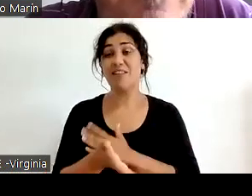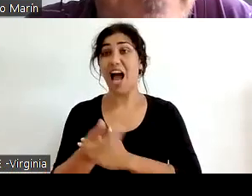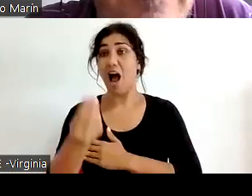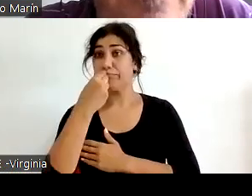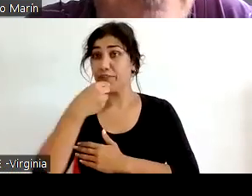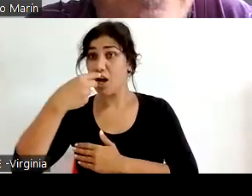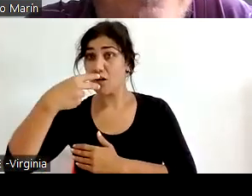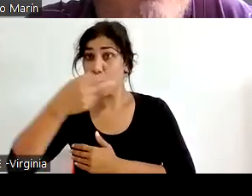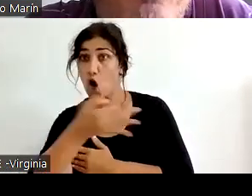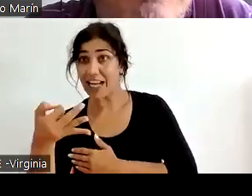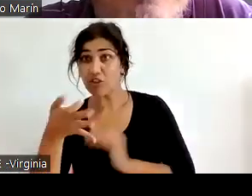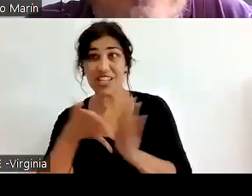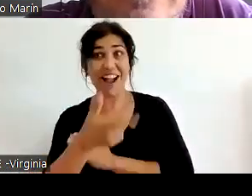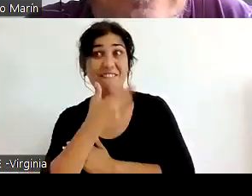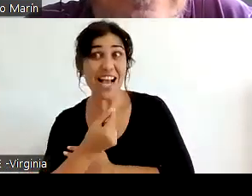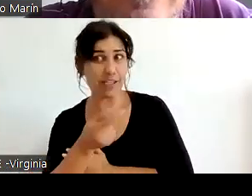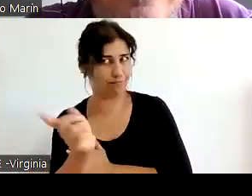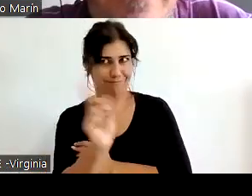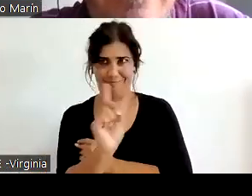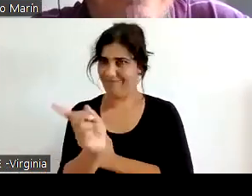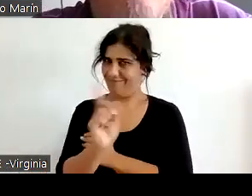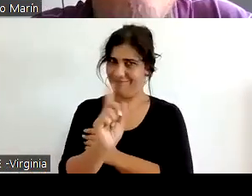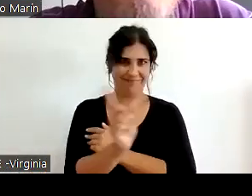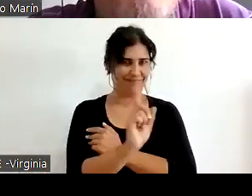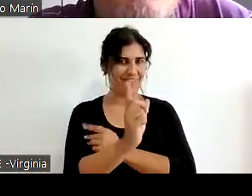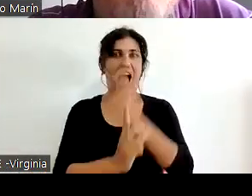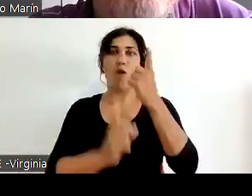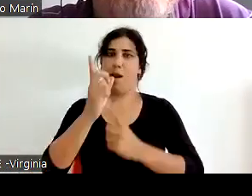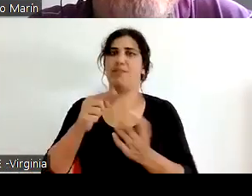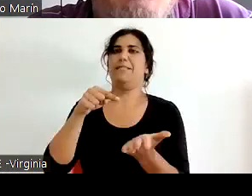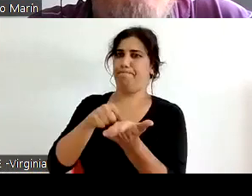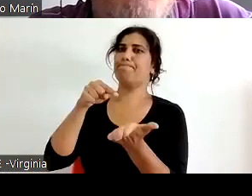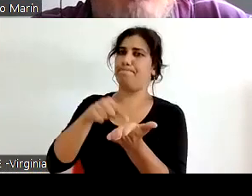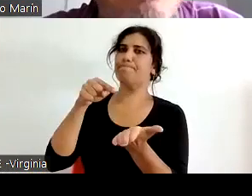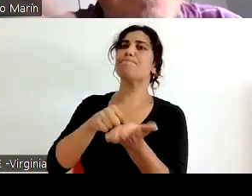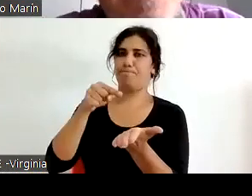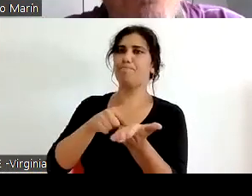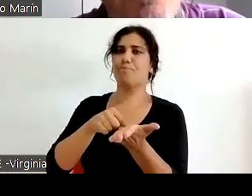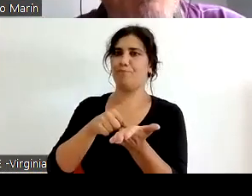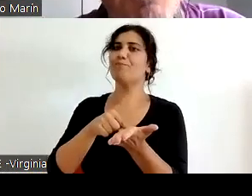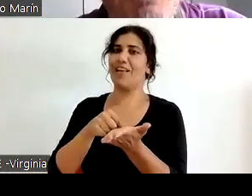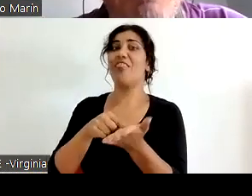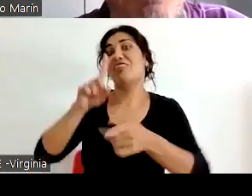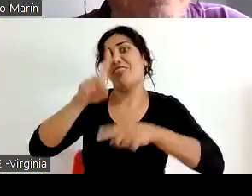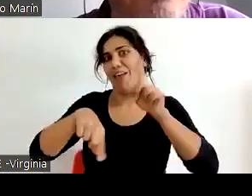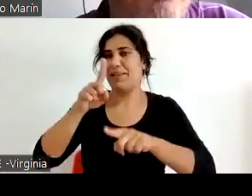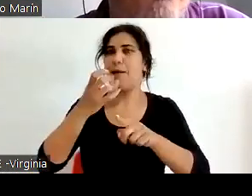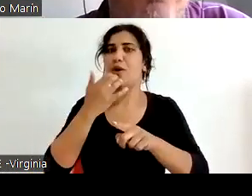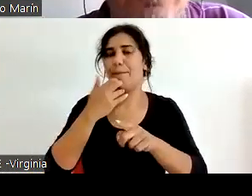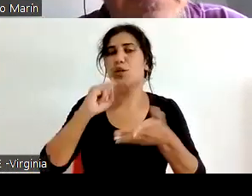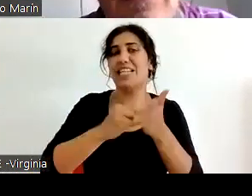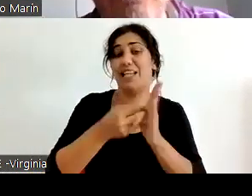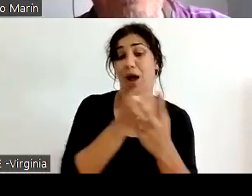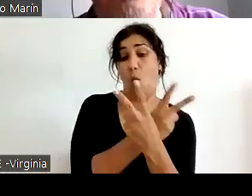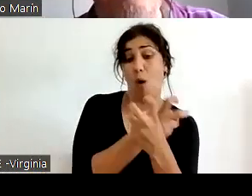siempre es sencilla. Muchas veces las exigencias em, por parte de determinados sistemas, y por ejemplo en el caso de los